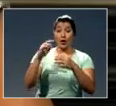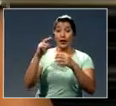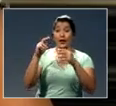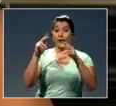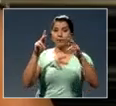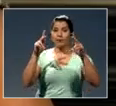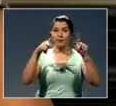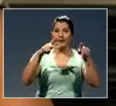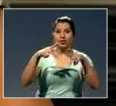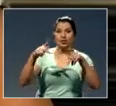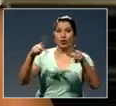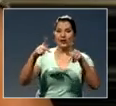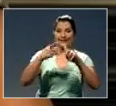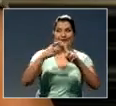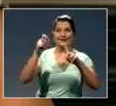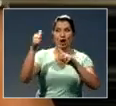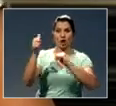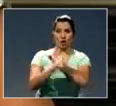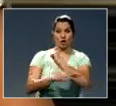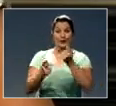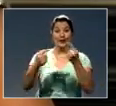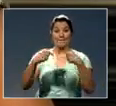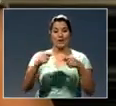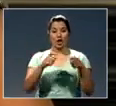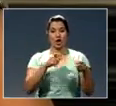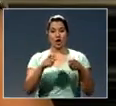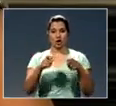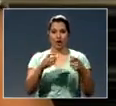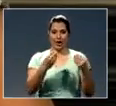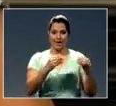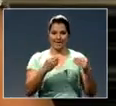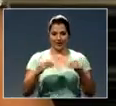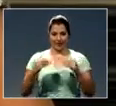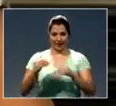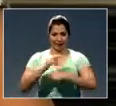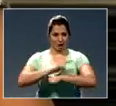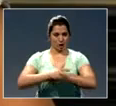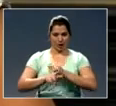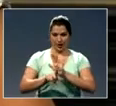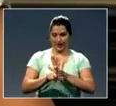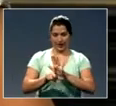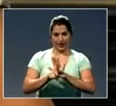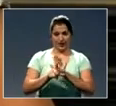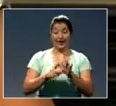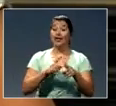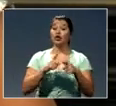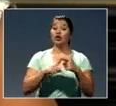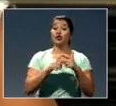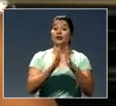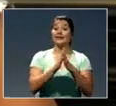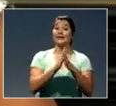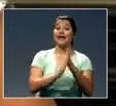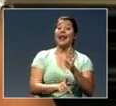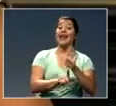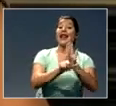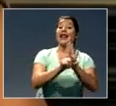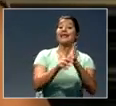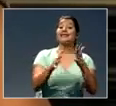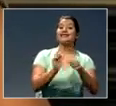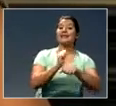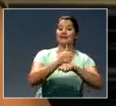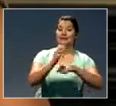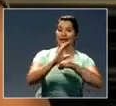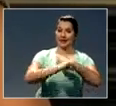tiempos. Entonces van a haber sanciones que están acá tipificadas de acuerdo al comportamiento.